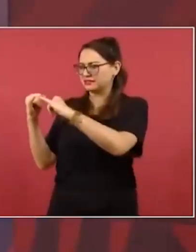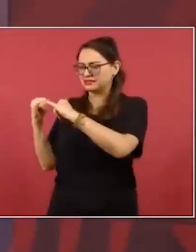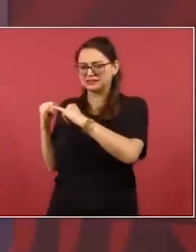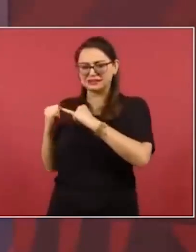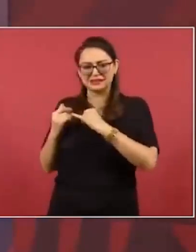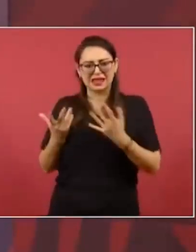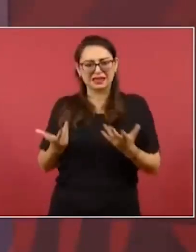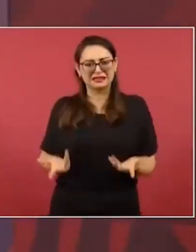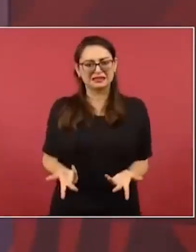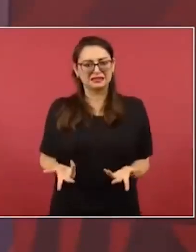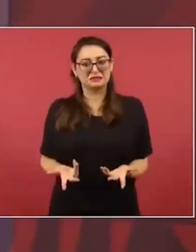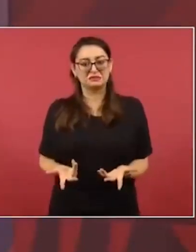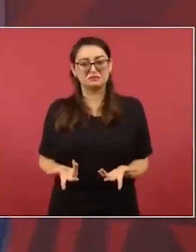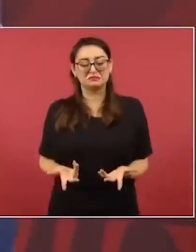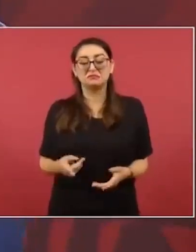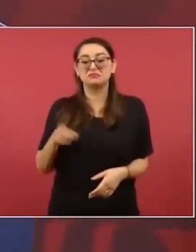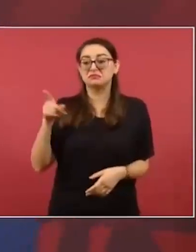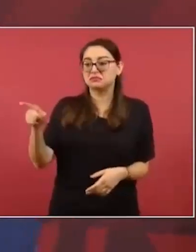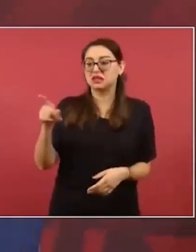yerno de Carlos Slim,